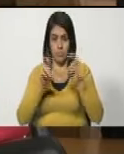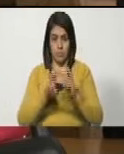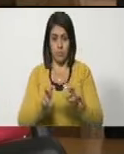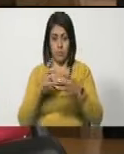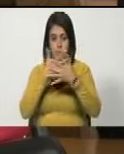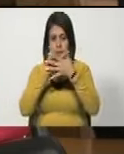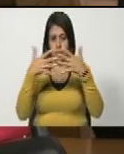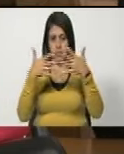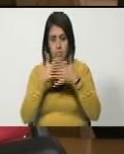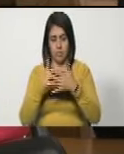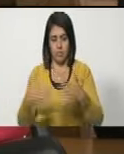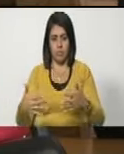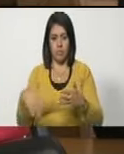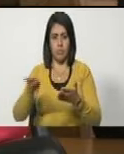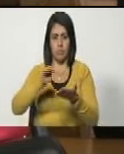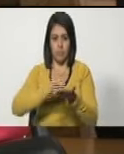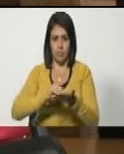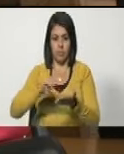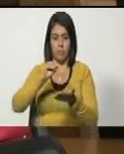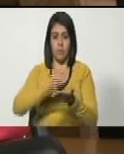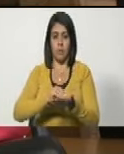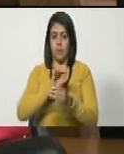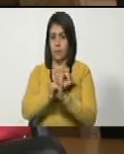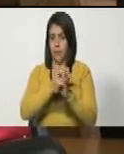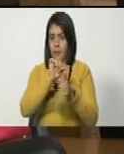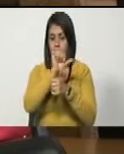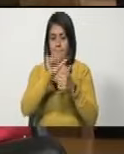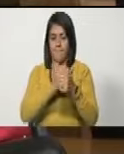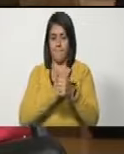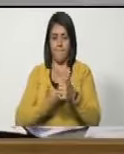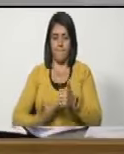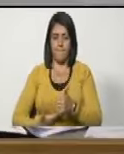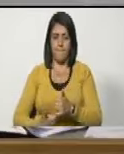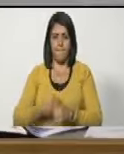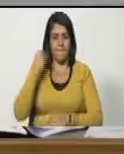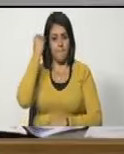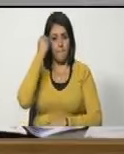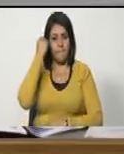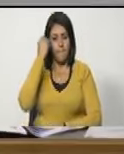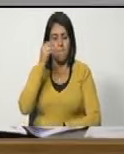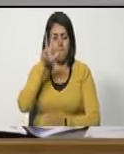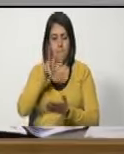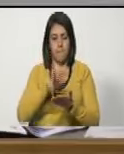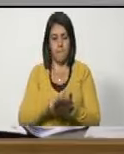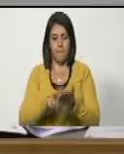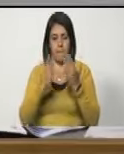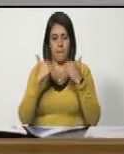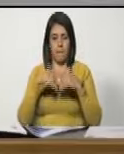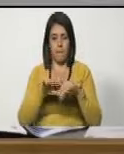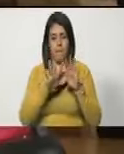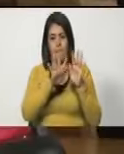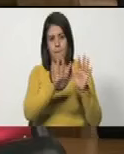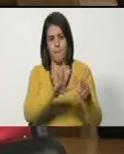términos. Epígrafe, reincidencia. Es todo, vicepresidente. En consideración. Aprobado. Siguiente.